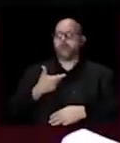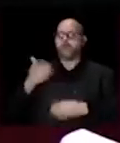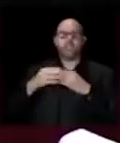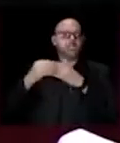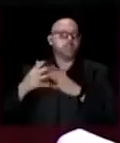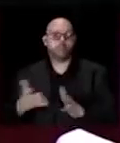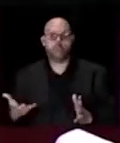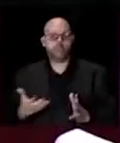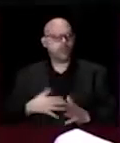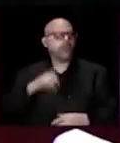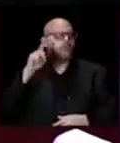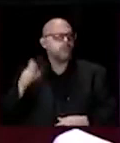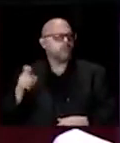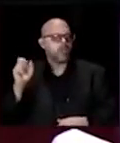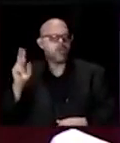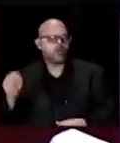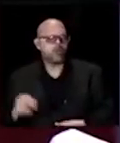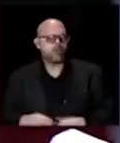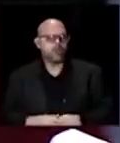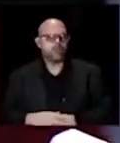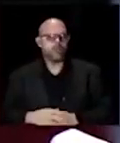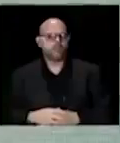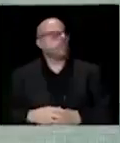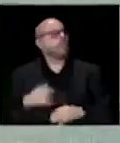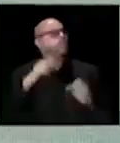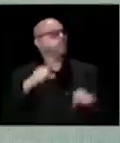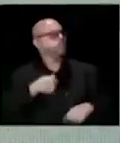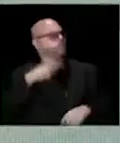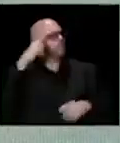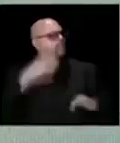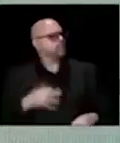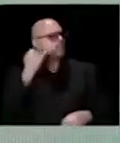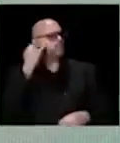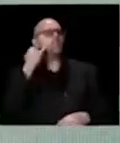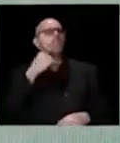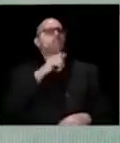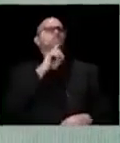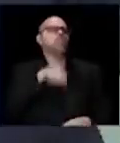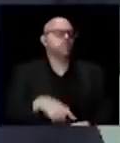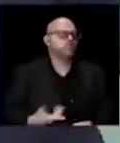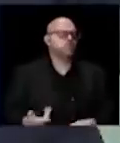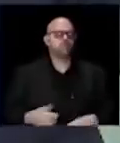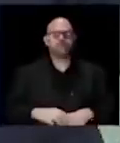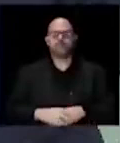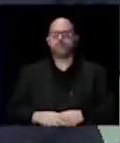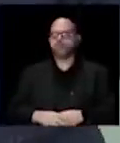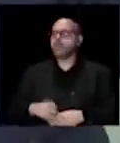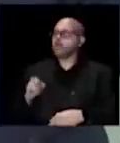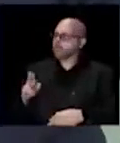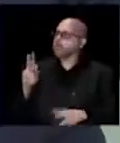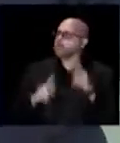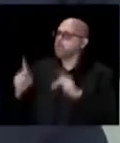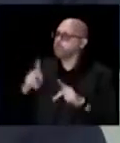las preguntas o no? Las puedes hacer, Rubén. Yo decido si las contesto. Ah, bueno. Pues la gente lo juzgará por eso lo que